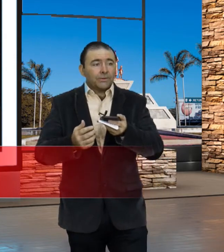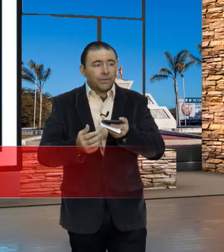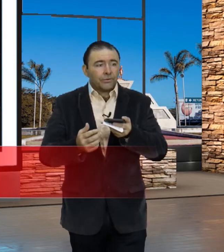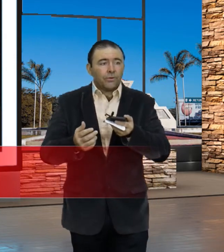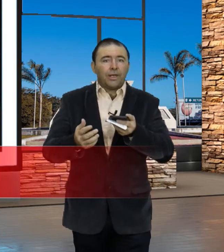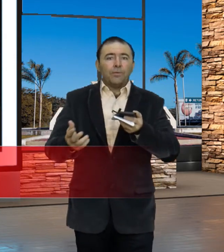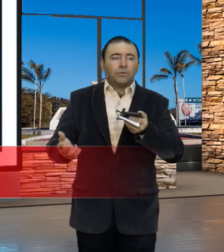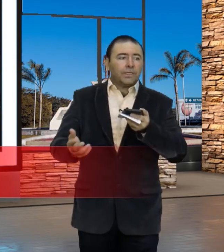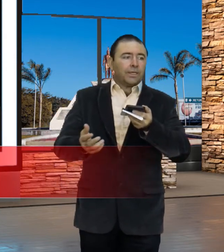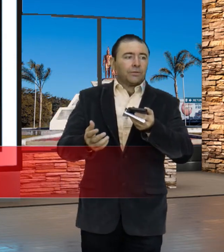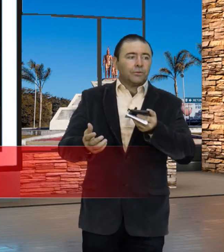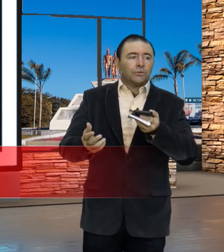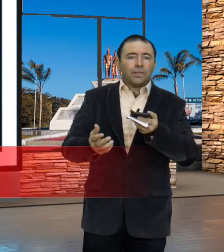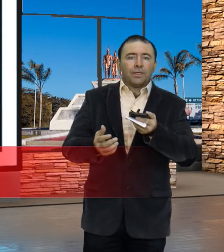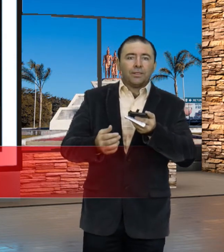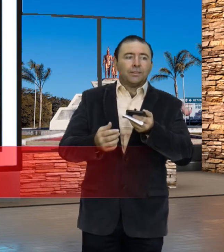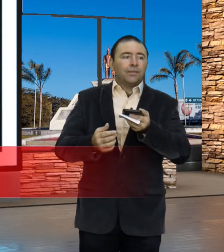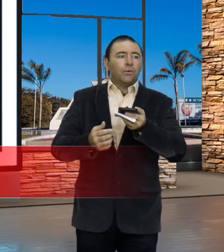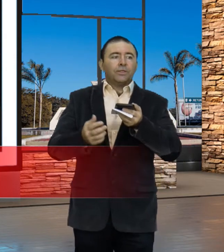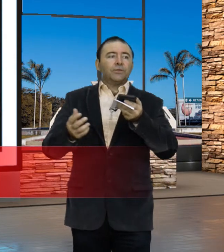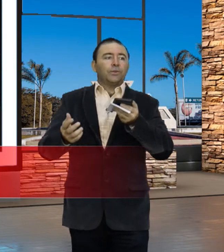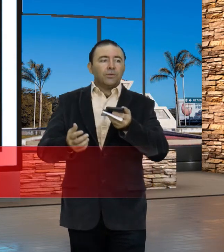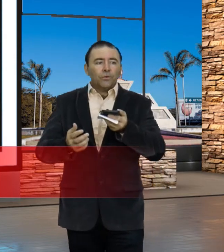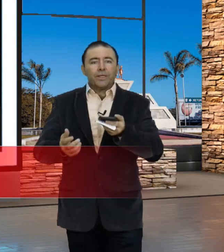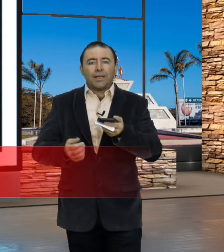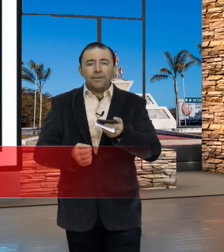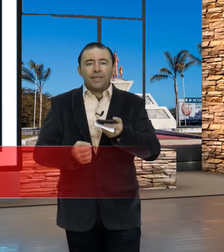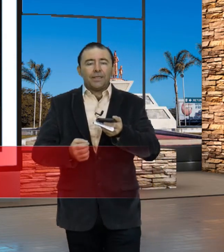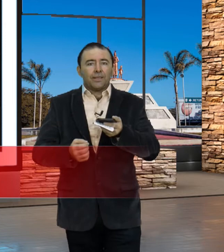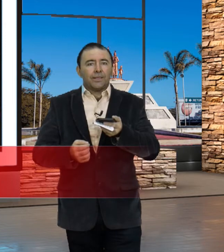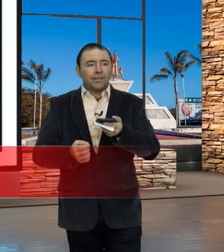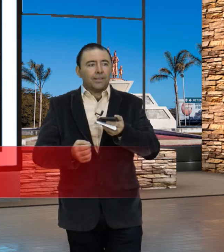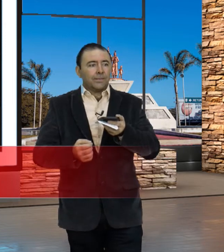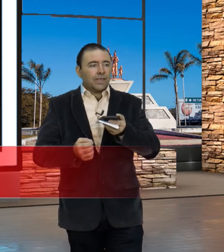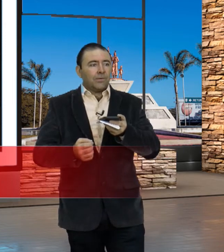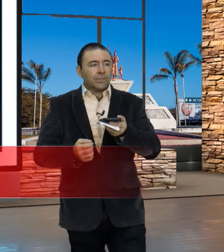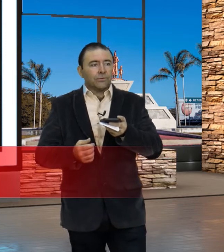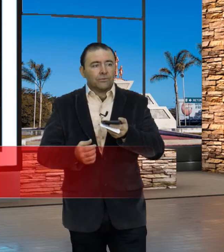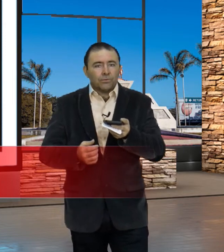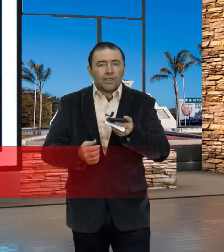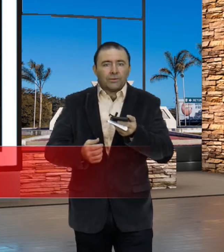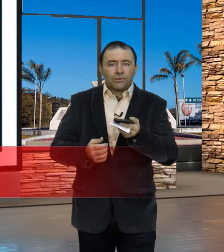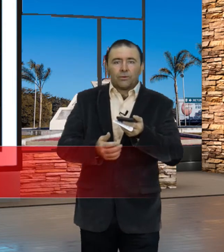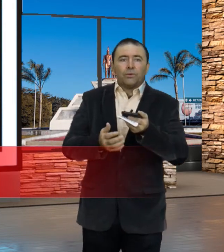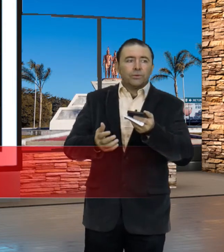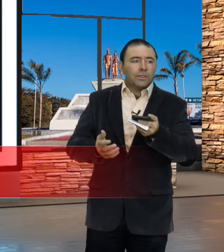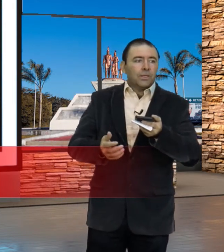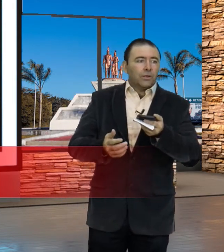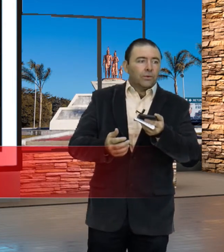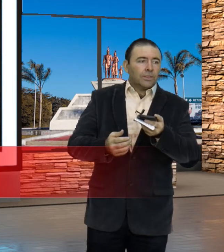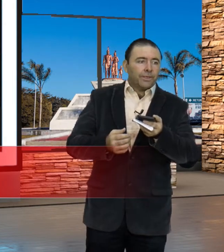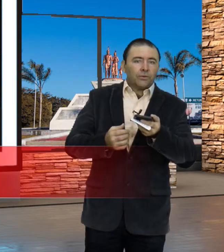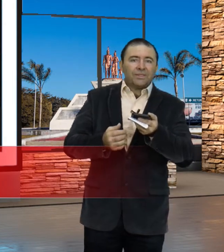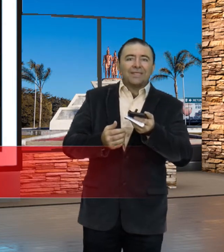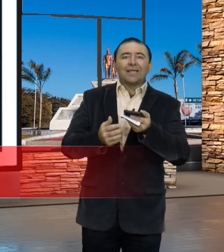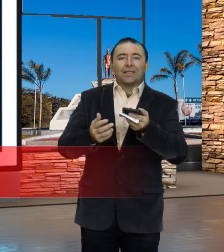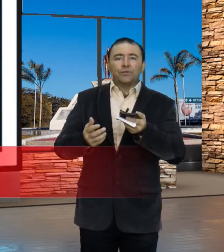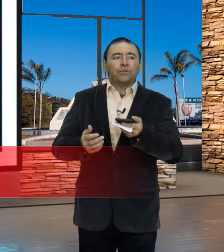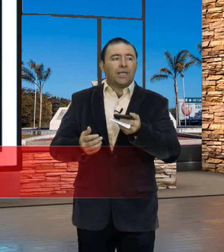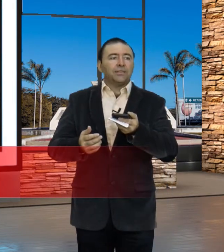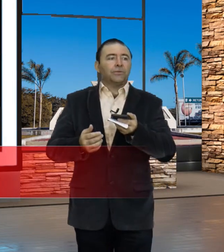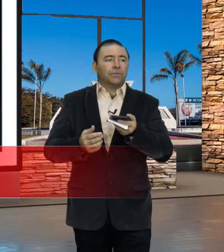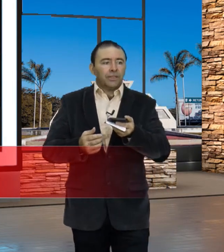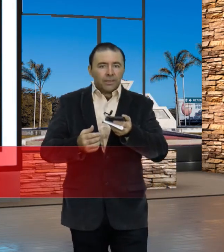sobre todo en la música somos una una ciudad muy caribeña que estábamos acostumbrados a todos los eventos